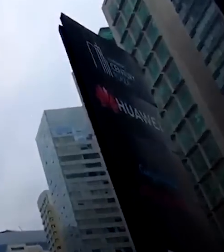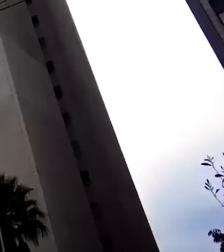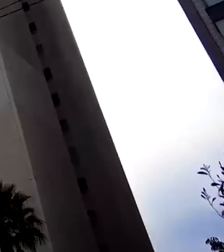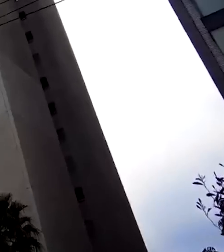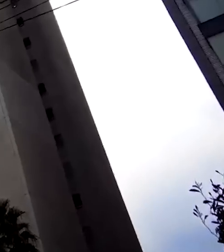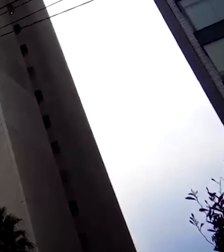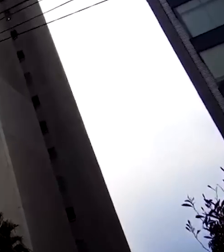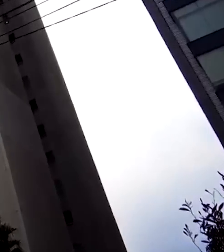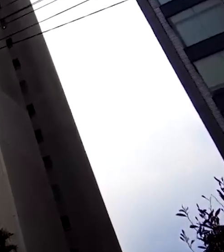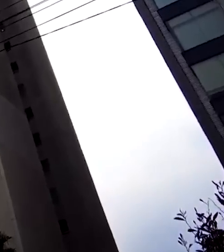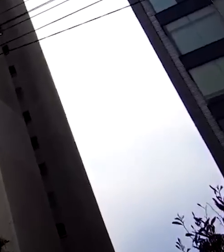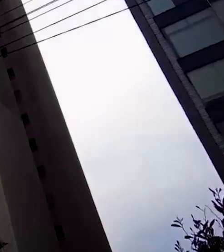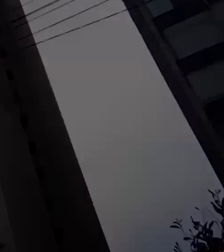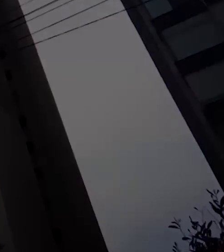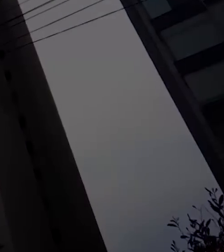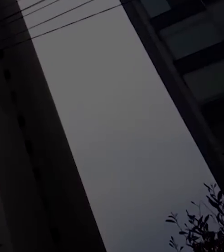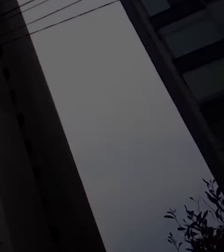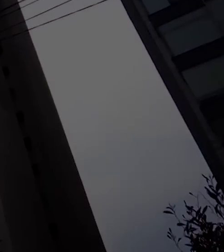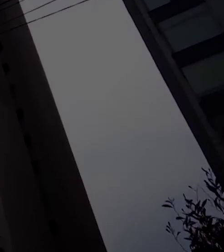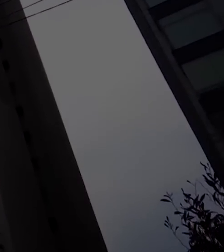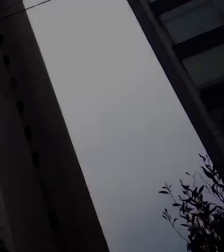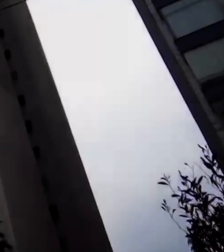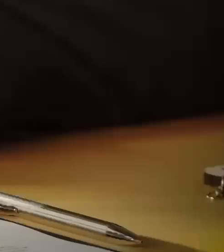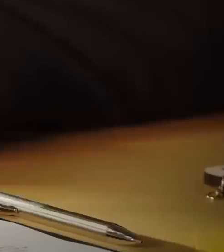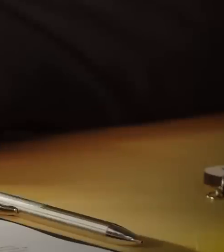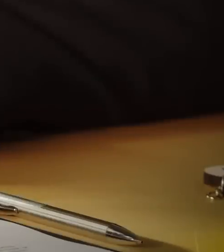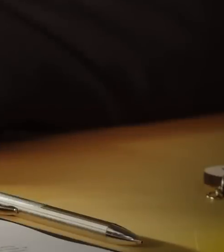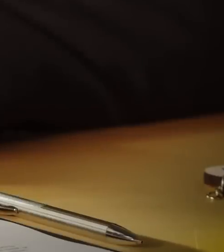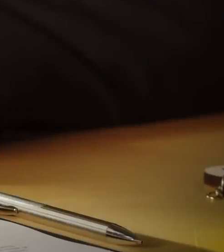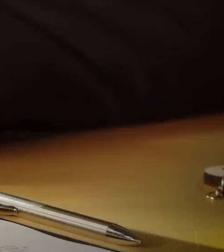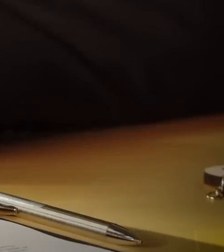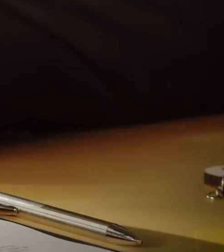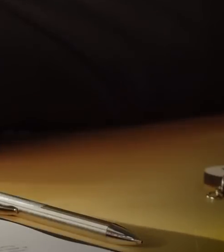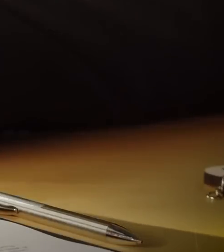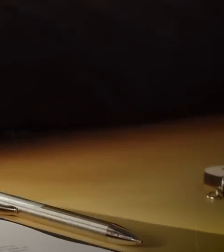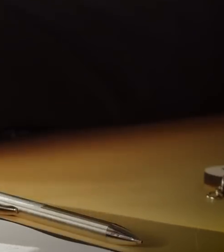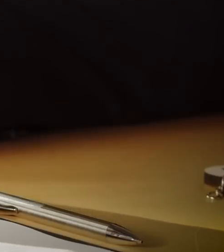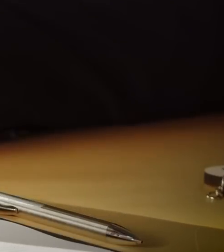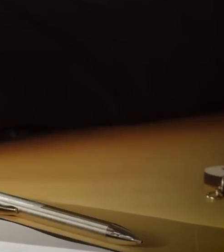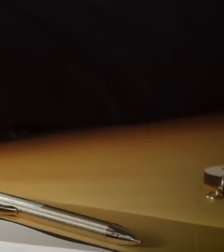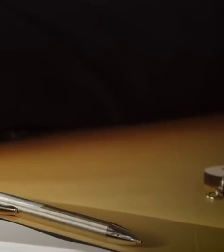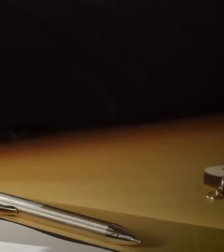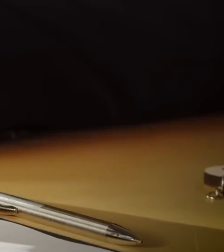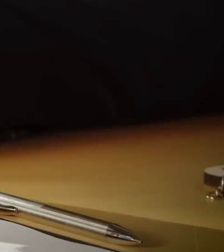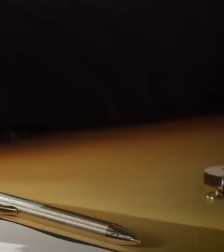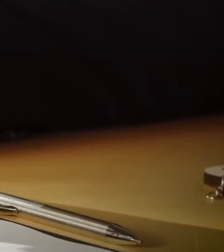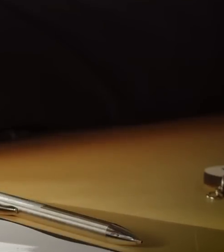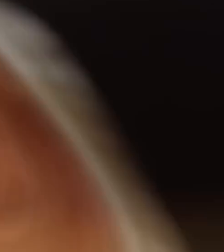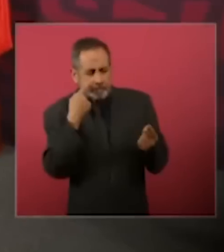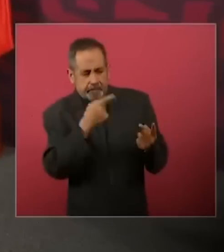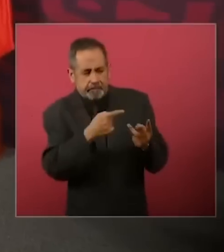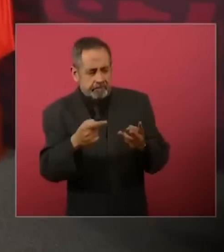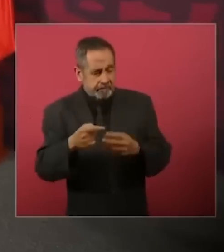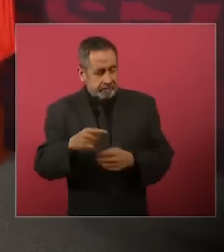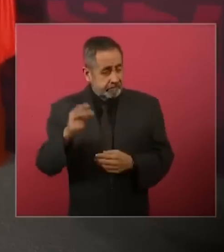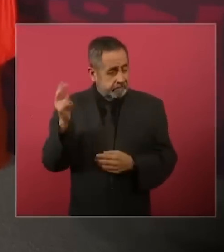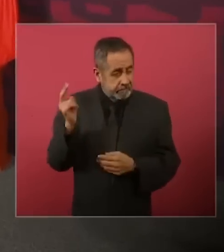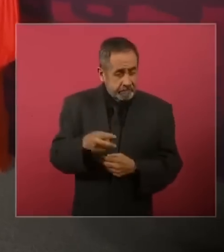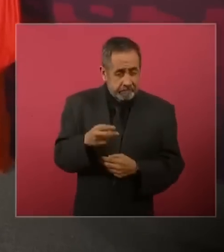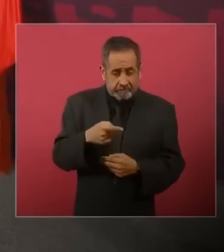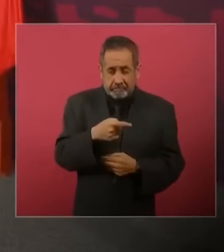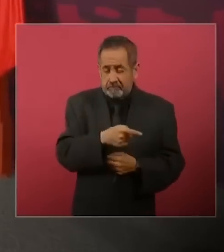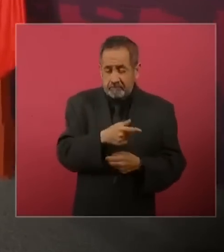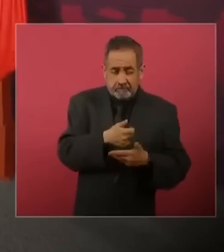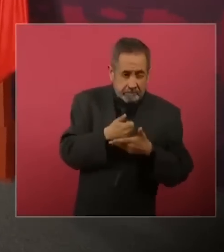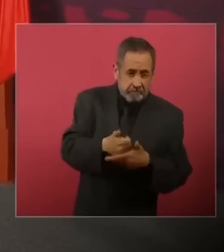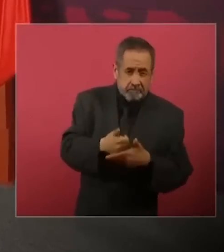permisos, y que esos supuestos inmuebles de moche fueron regalados por Ebrard a algunos de sus familiares. La respuesta del